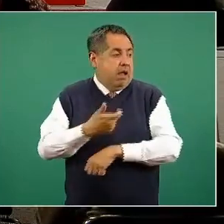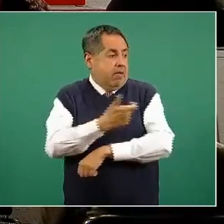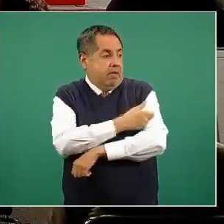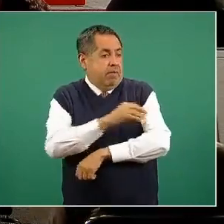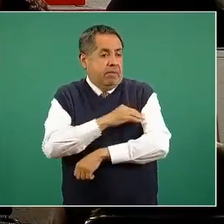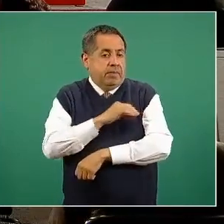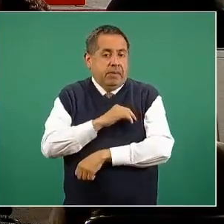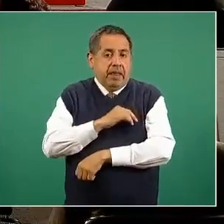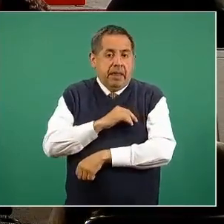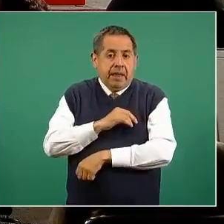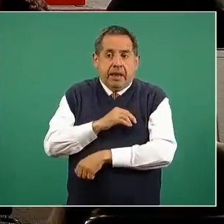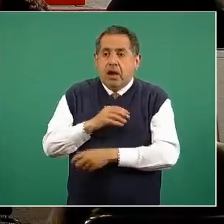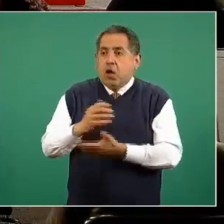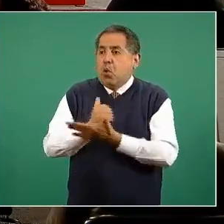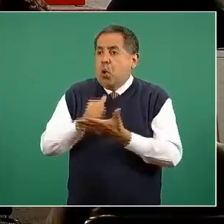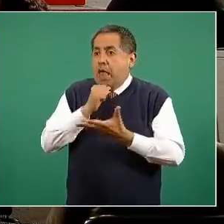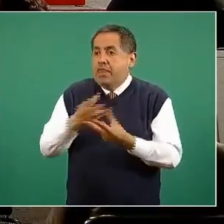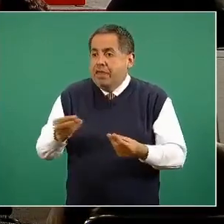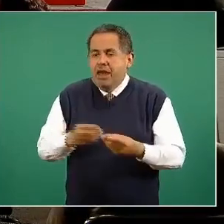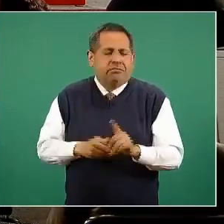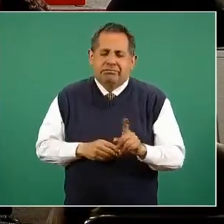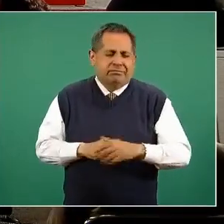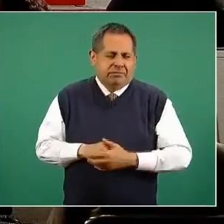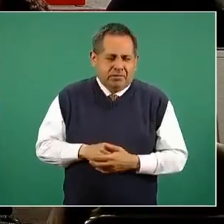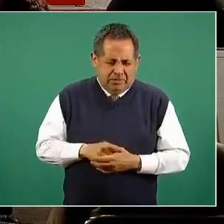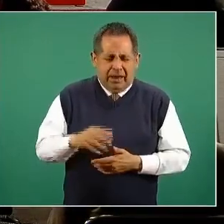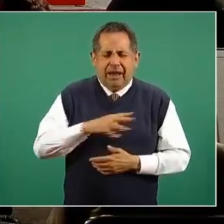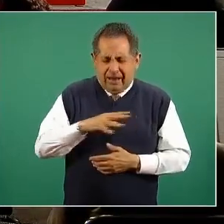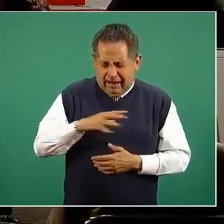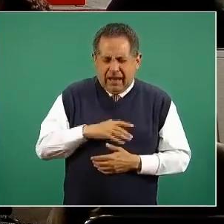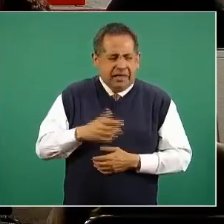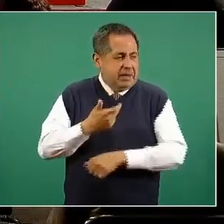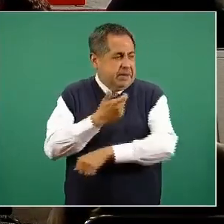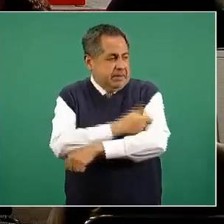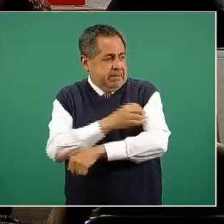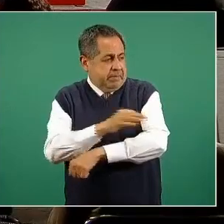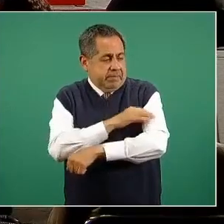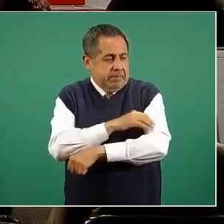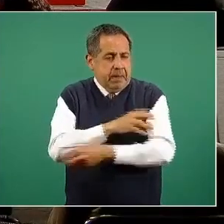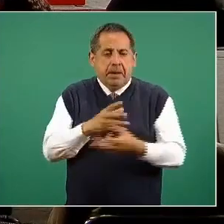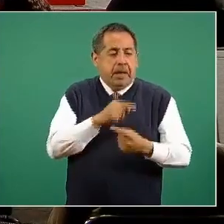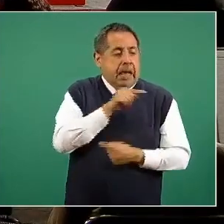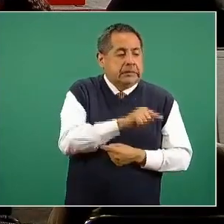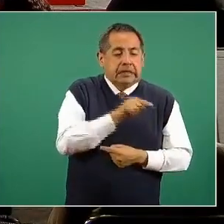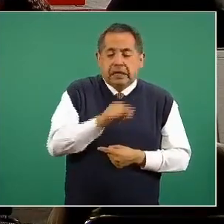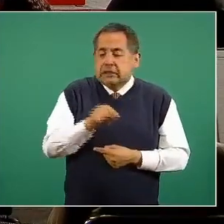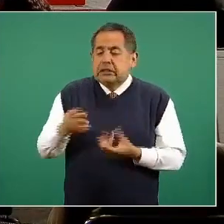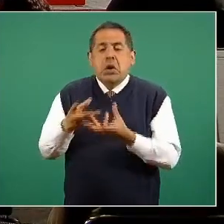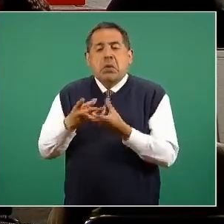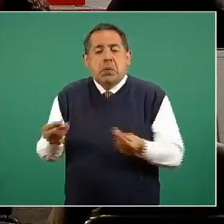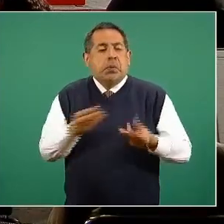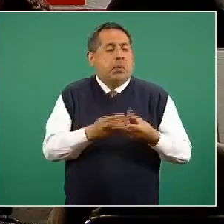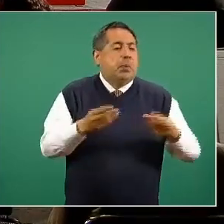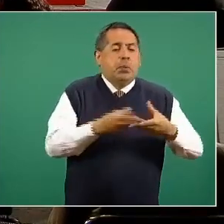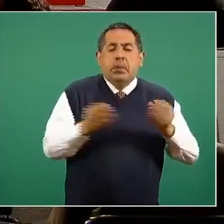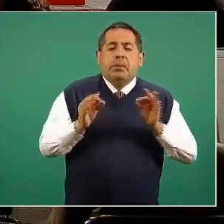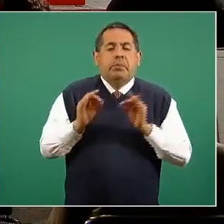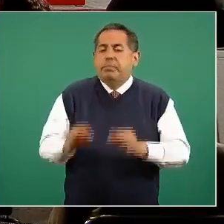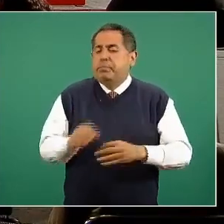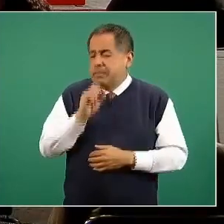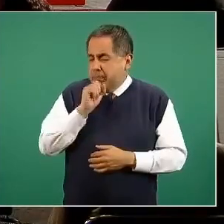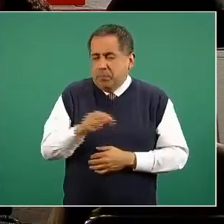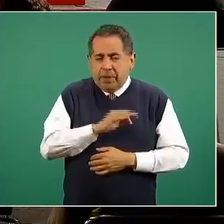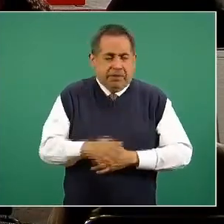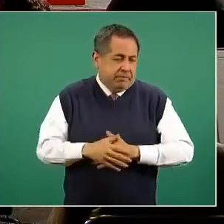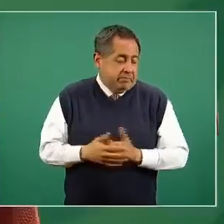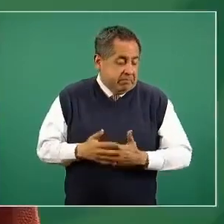inducida por las vacunas. Tampoco necesariamente la respuesta inmune derivada de infecciones previas.